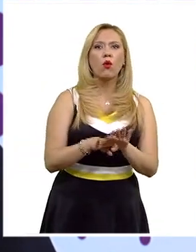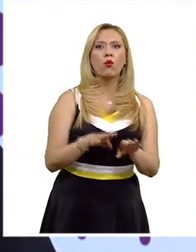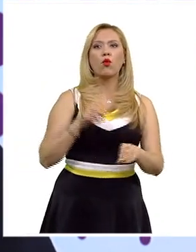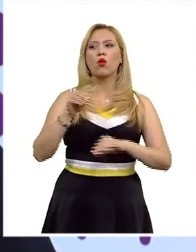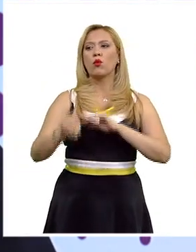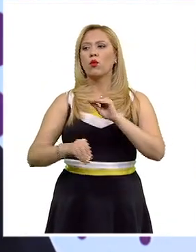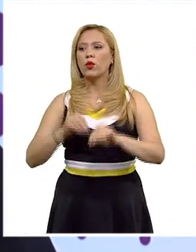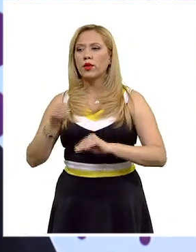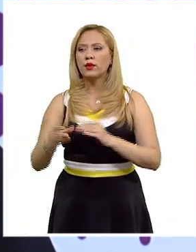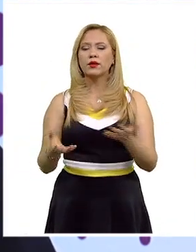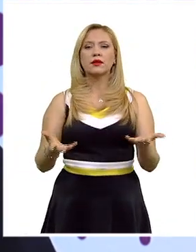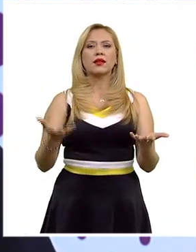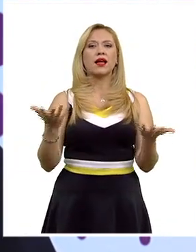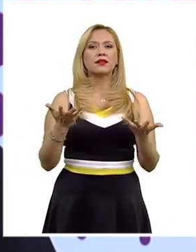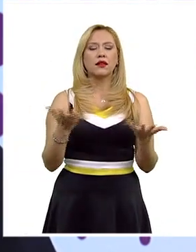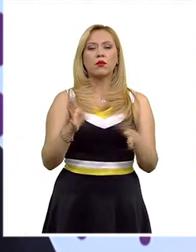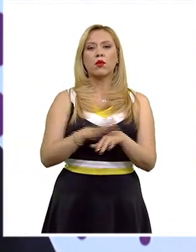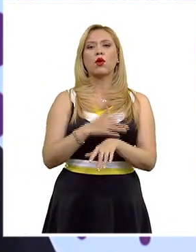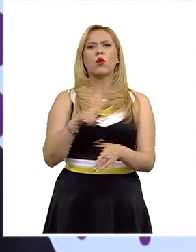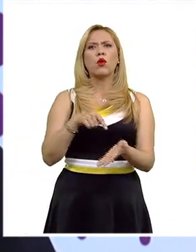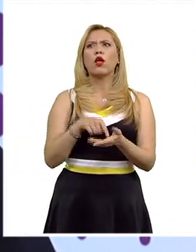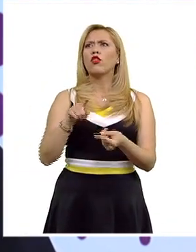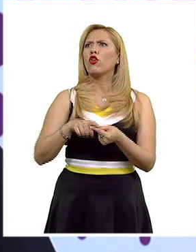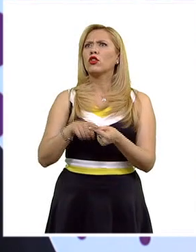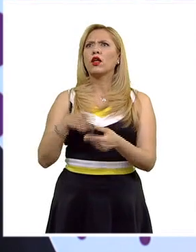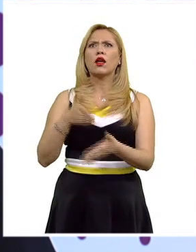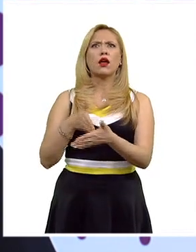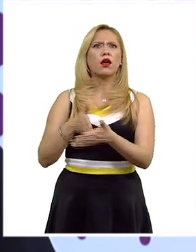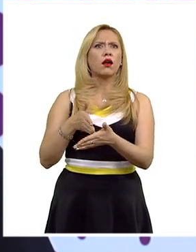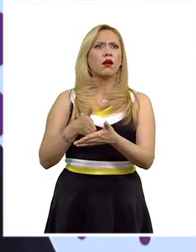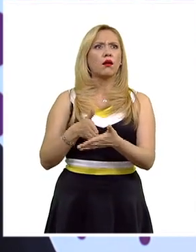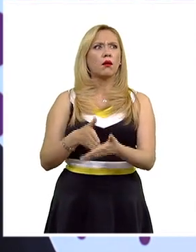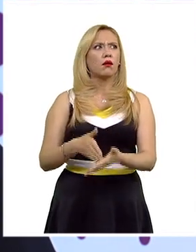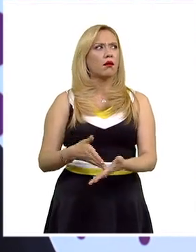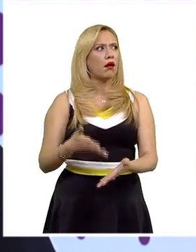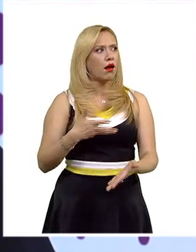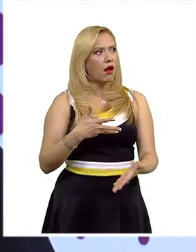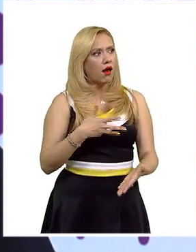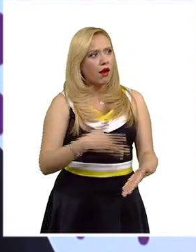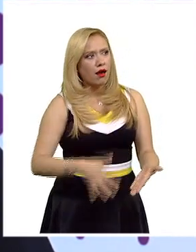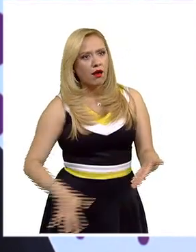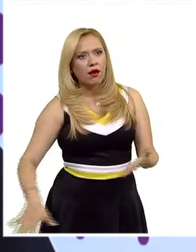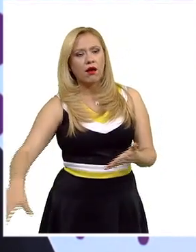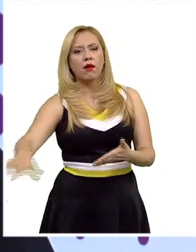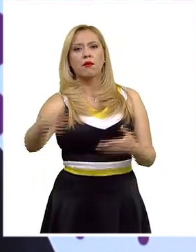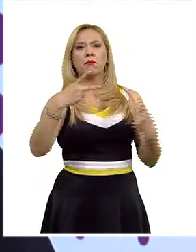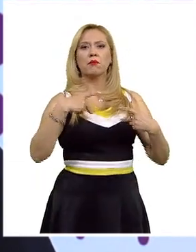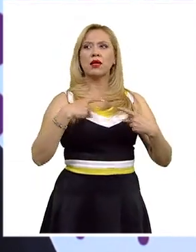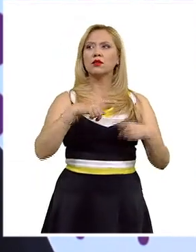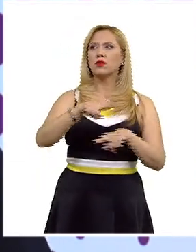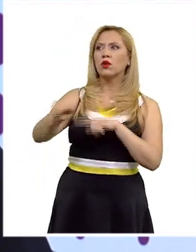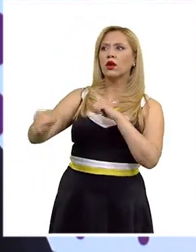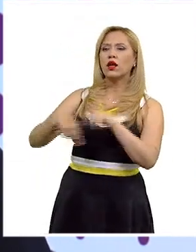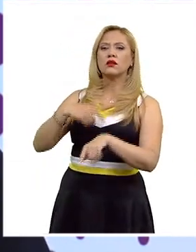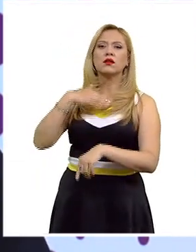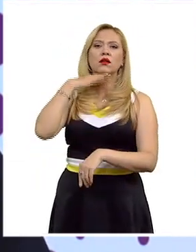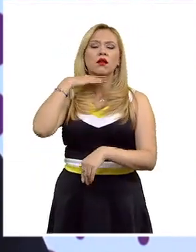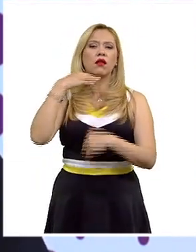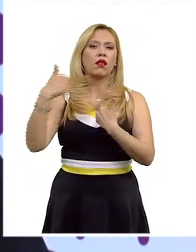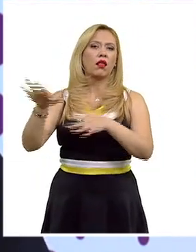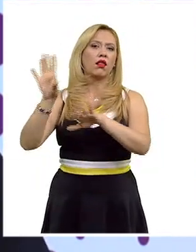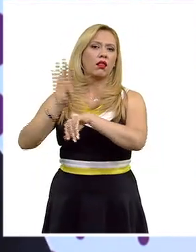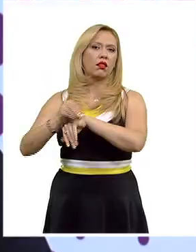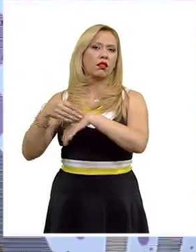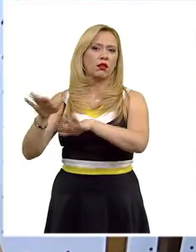donde sucede el acoso sexual, porque el acoso sexual no sucede en un vacío. Hay muchas cosas y muchas personas permitiéndolo, y mientras más